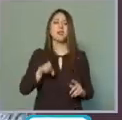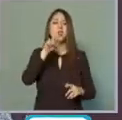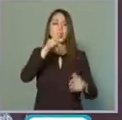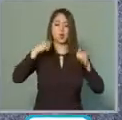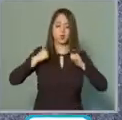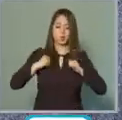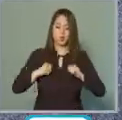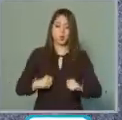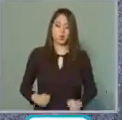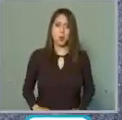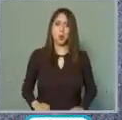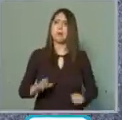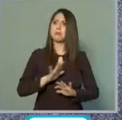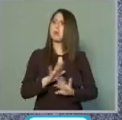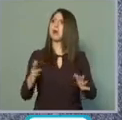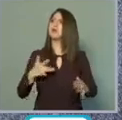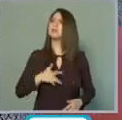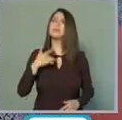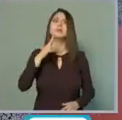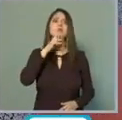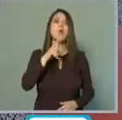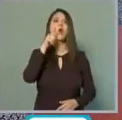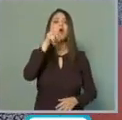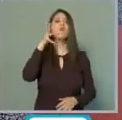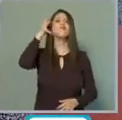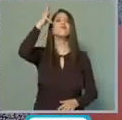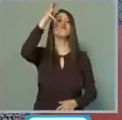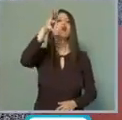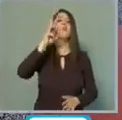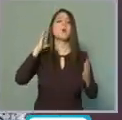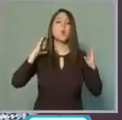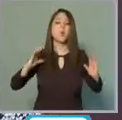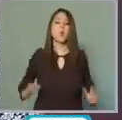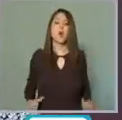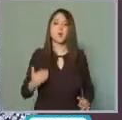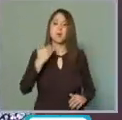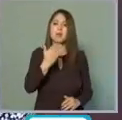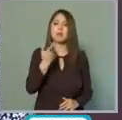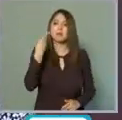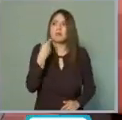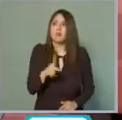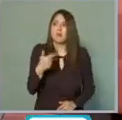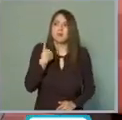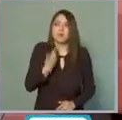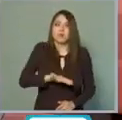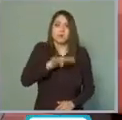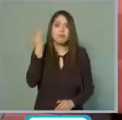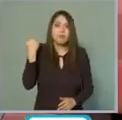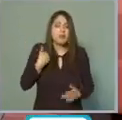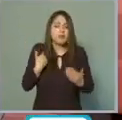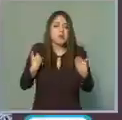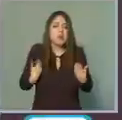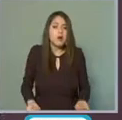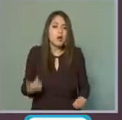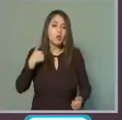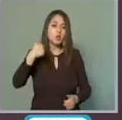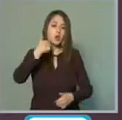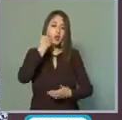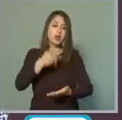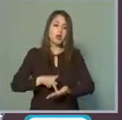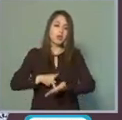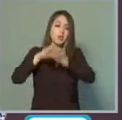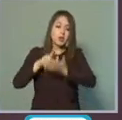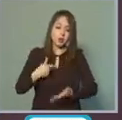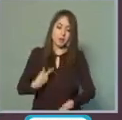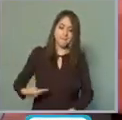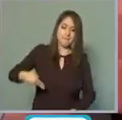quedar de una mejor manera es porque estás alcanzando el objetivo. Pero ahí yo ya no entiendo. Pues yo quiero bajar 5 kilos. Me sigo subiendo la